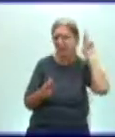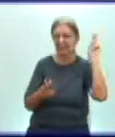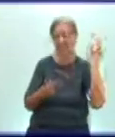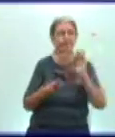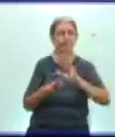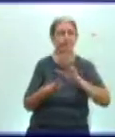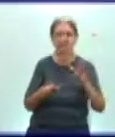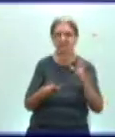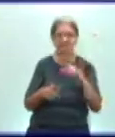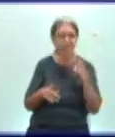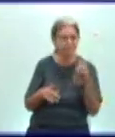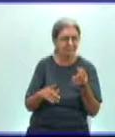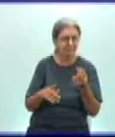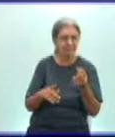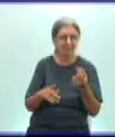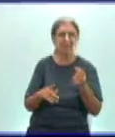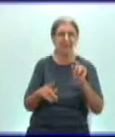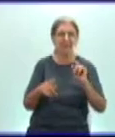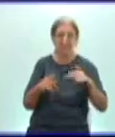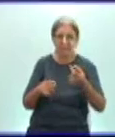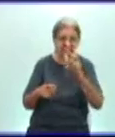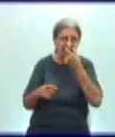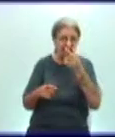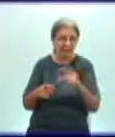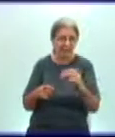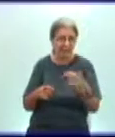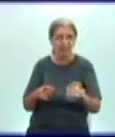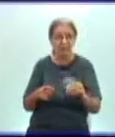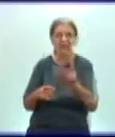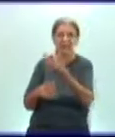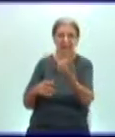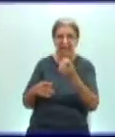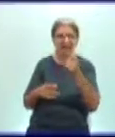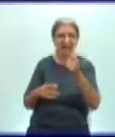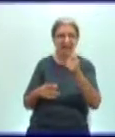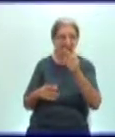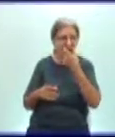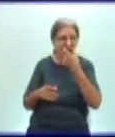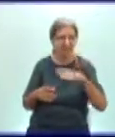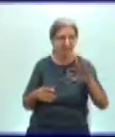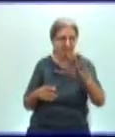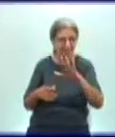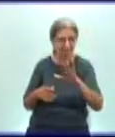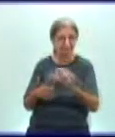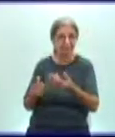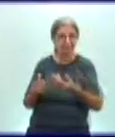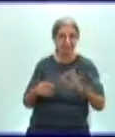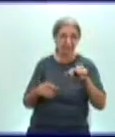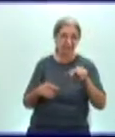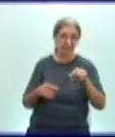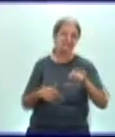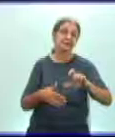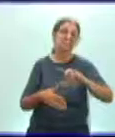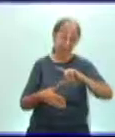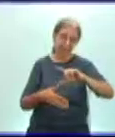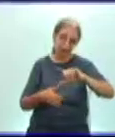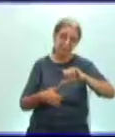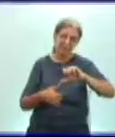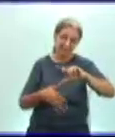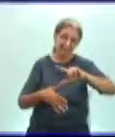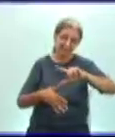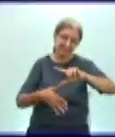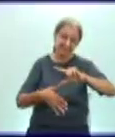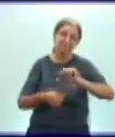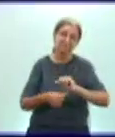este territorio. Así que vamos a ver, entonces, para el estudio de esta unidad, usted debe utilizar esta